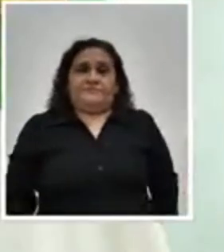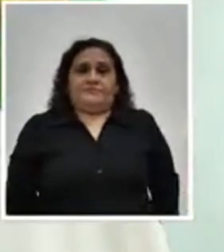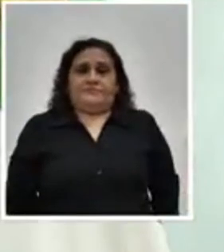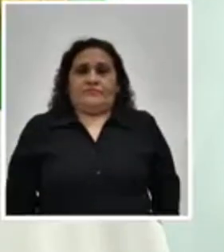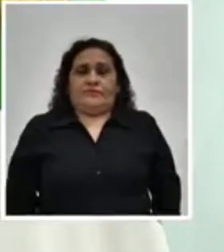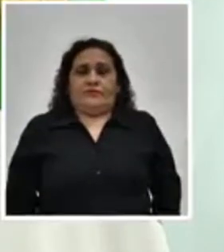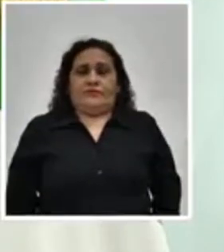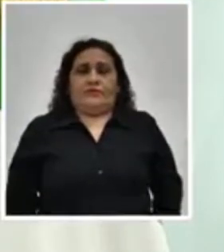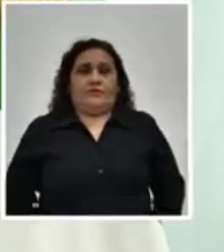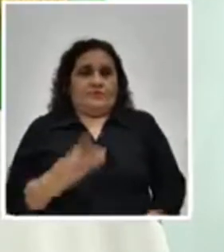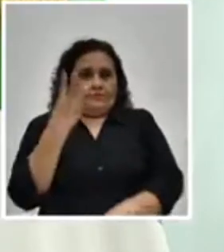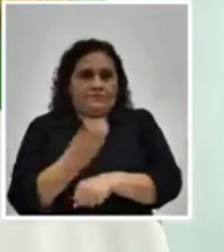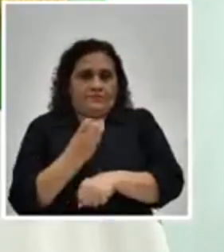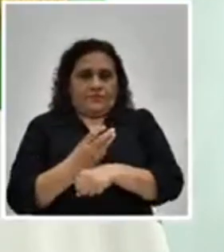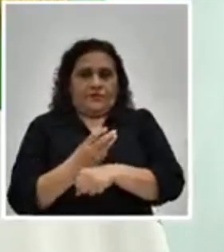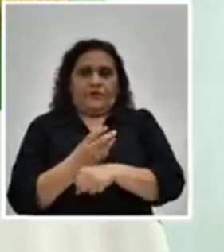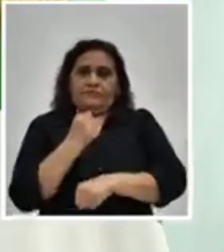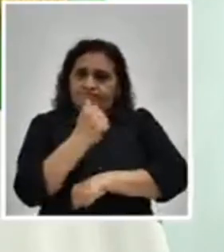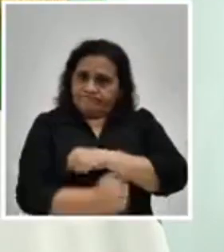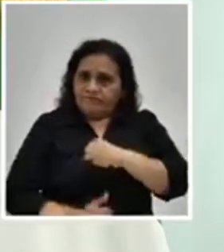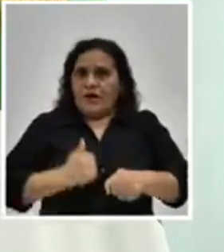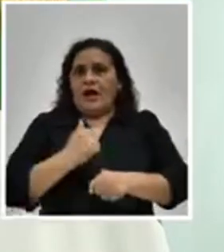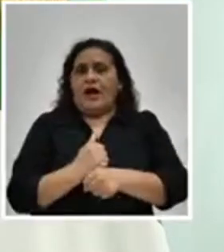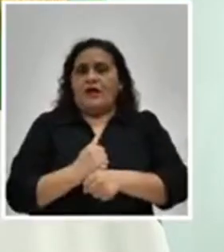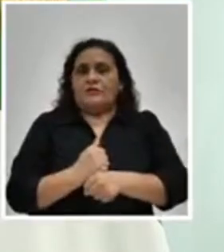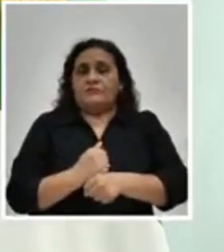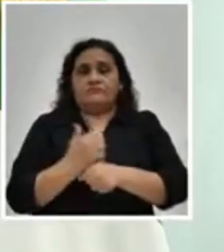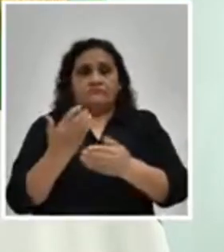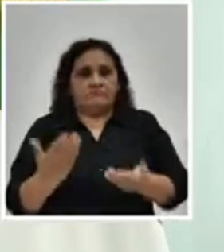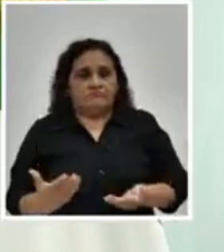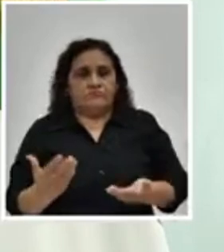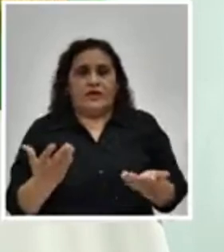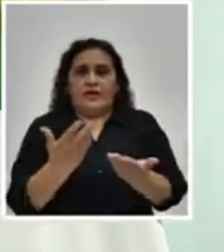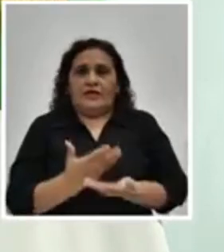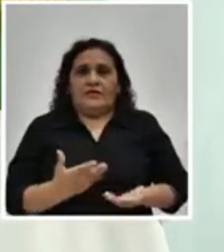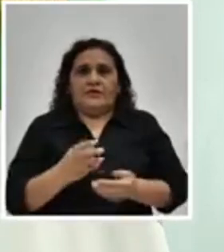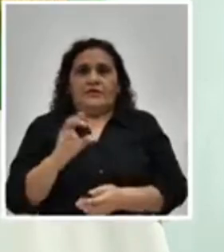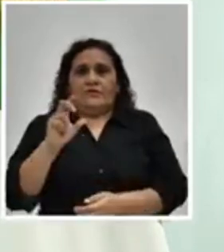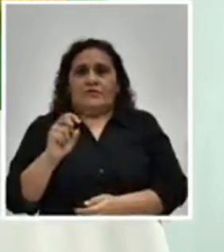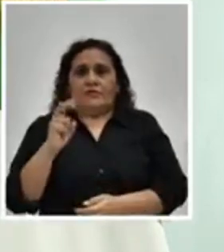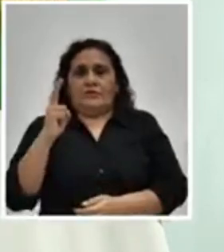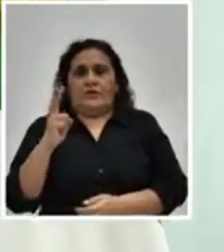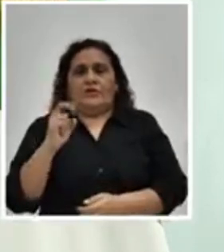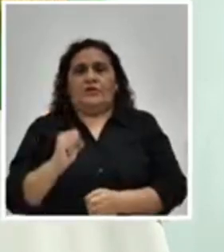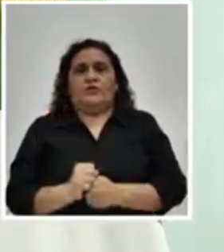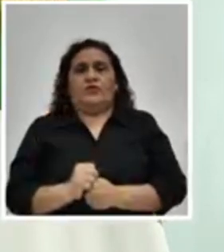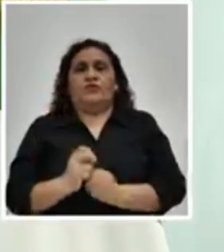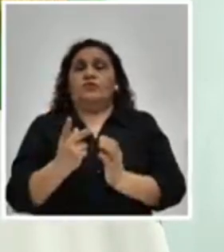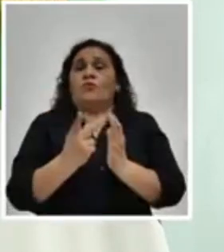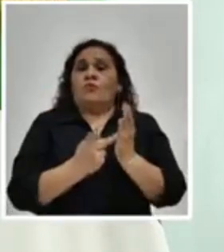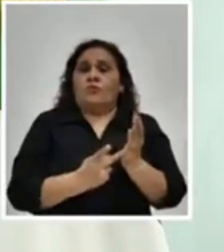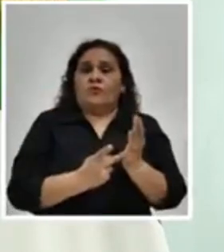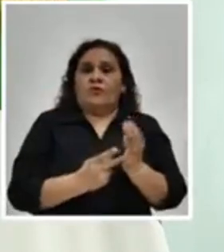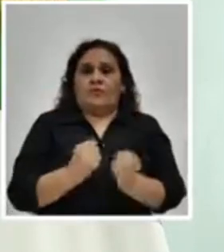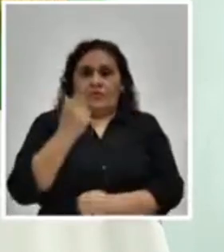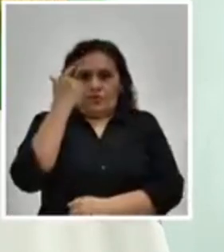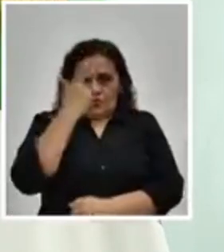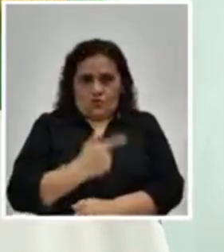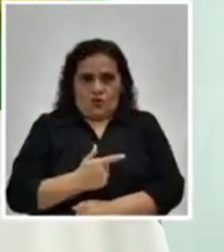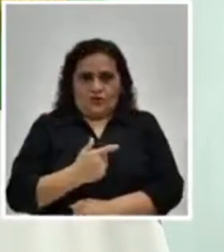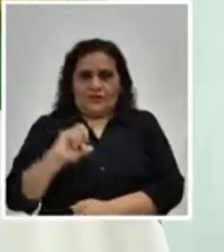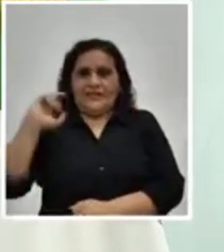Durante este tercer año de administración, se llevaron a cabo 32 ediciones del programa Noches del